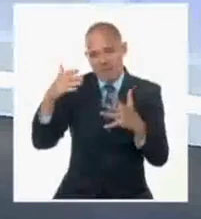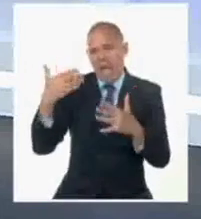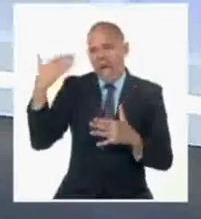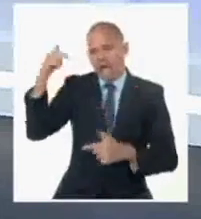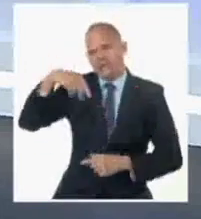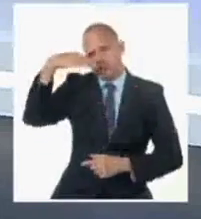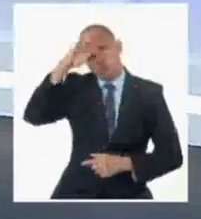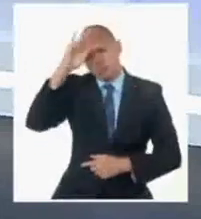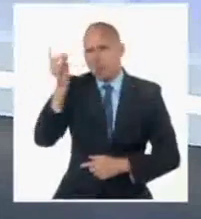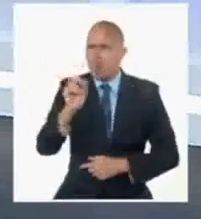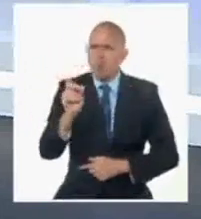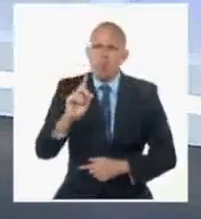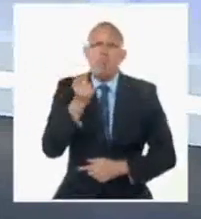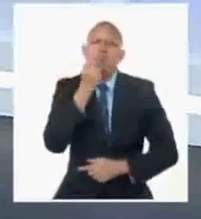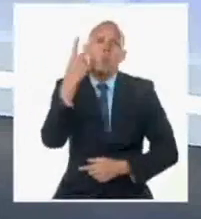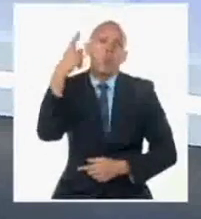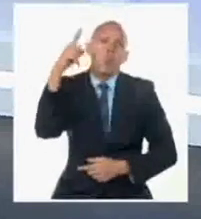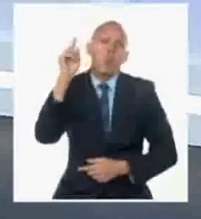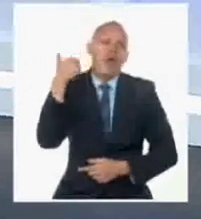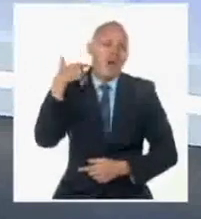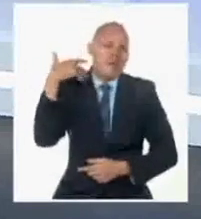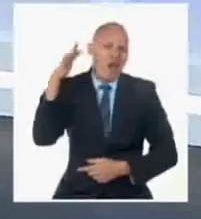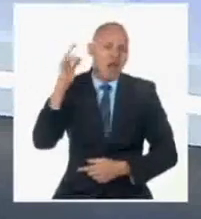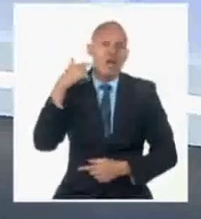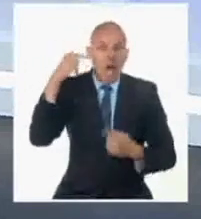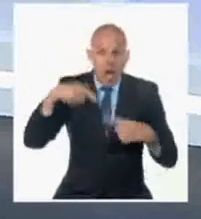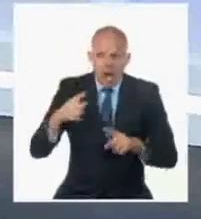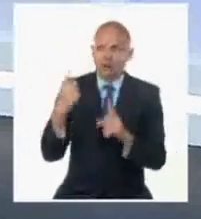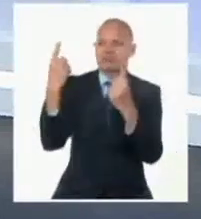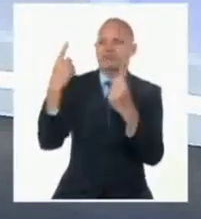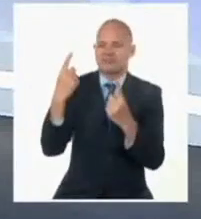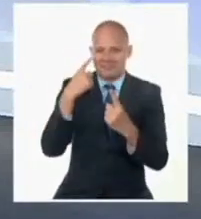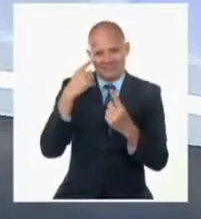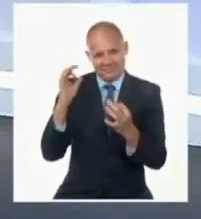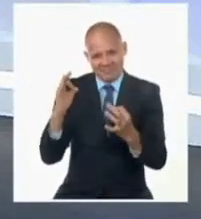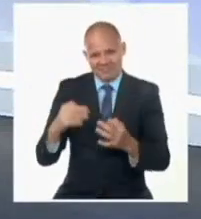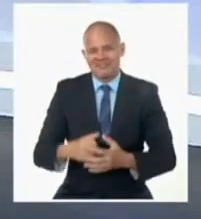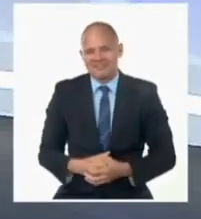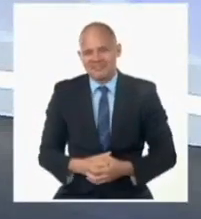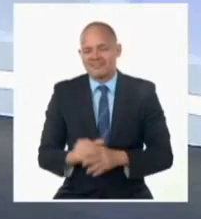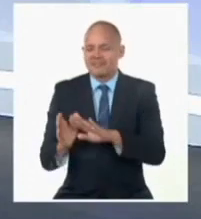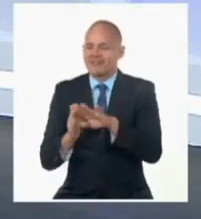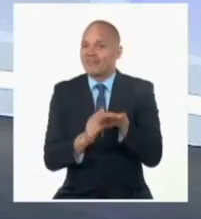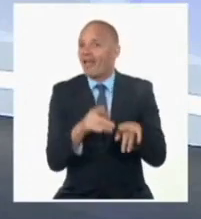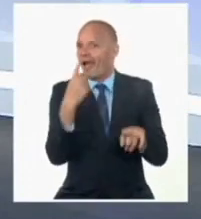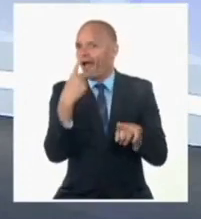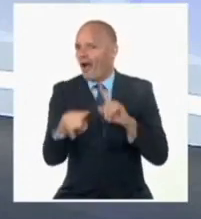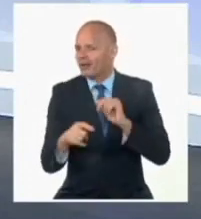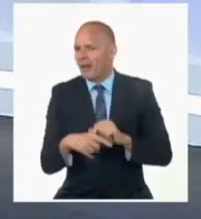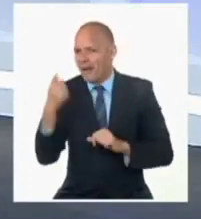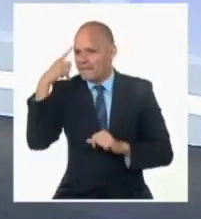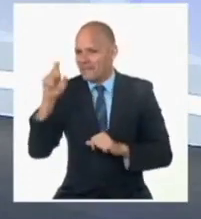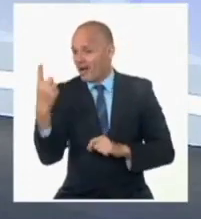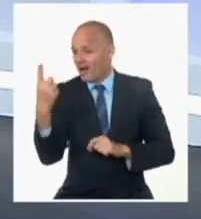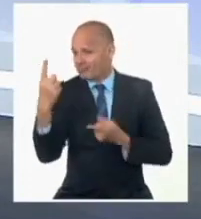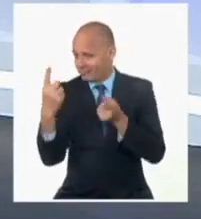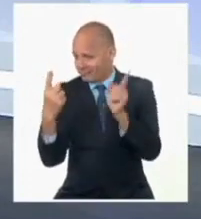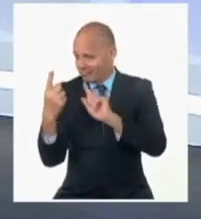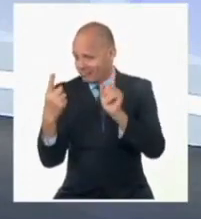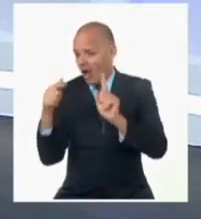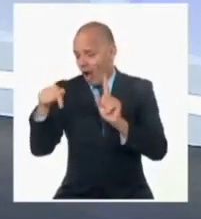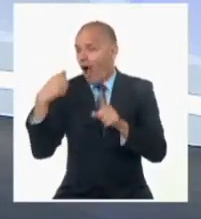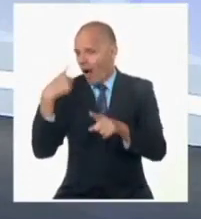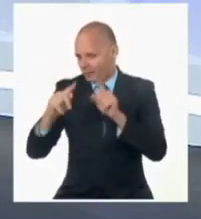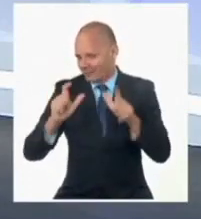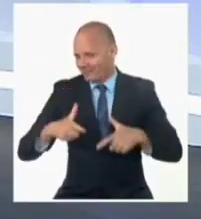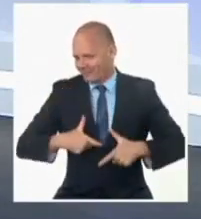medalla por la complejidad que tiene este deporte para Cuba. Bueno, hablando de medallas, este no fue el único título de hoy para Cuba, porque